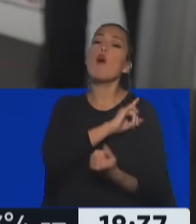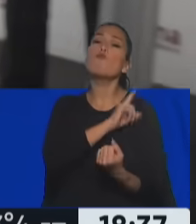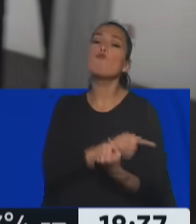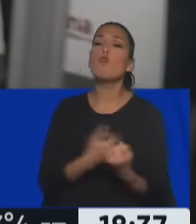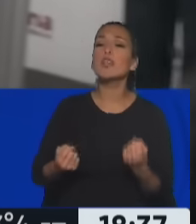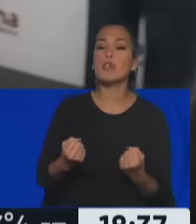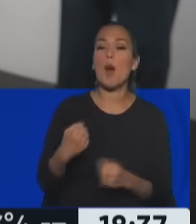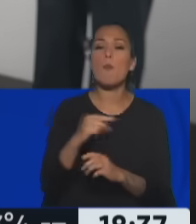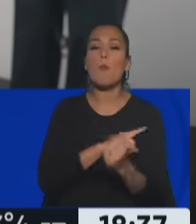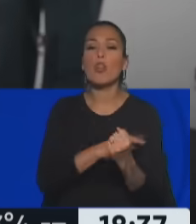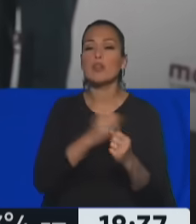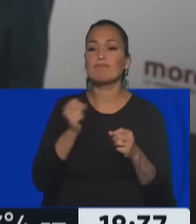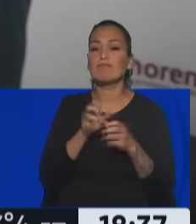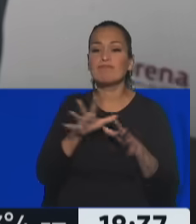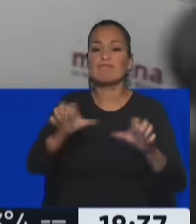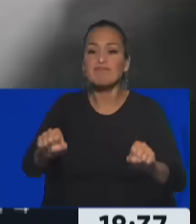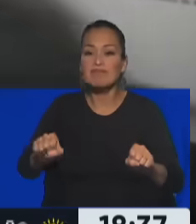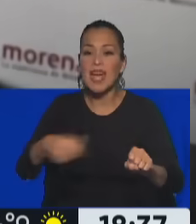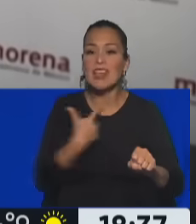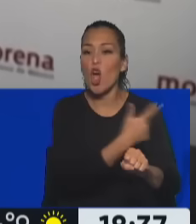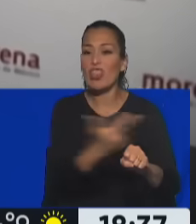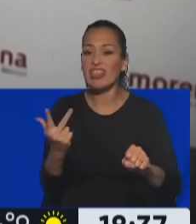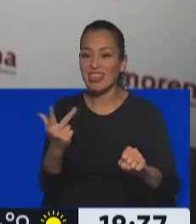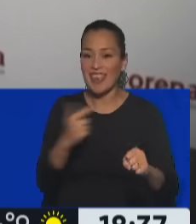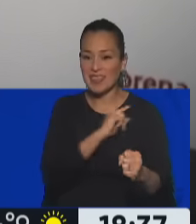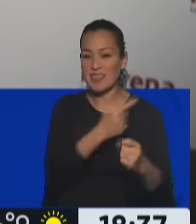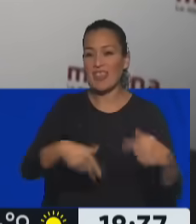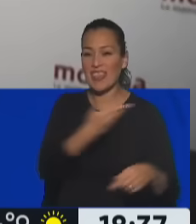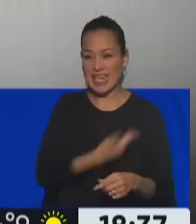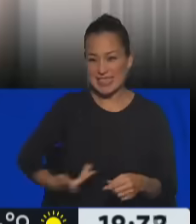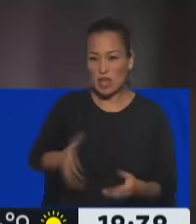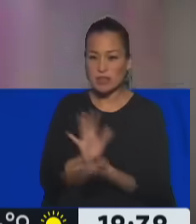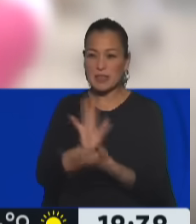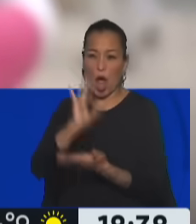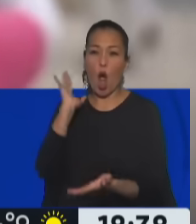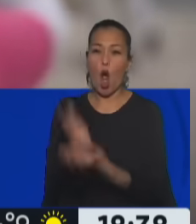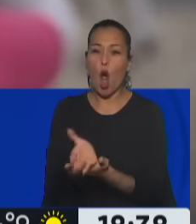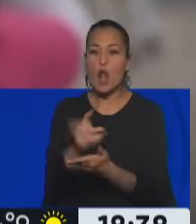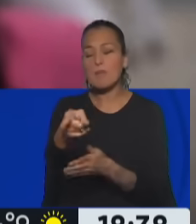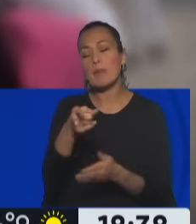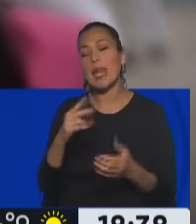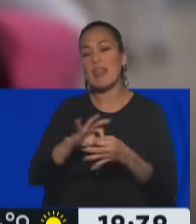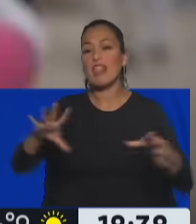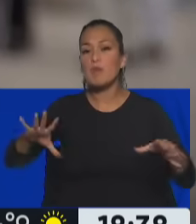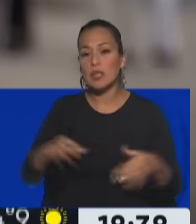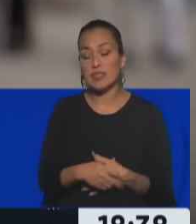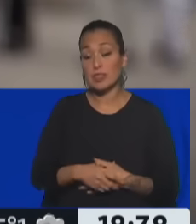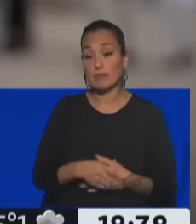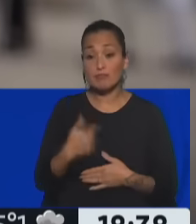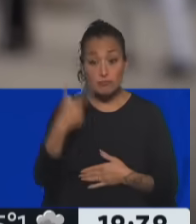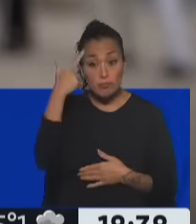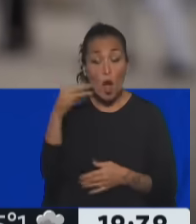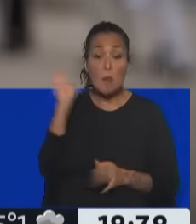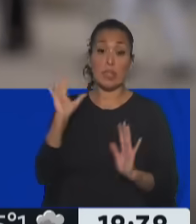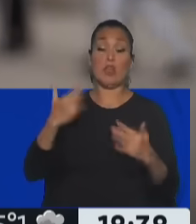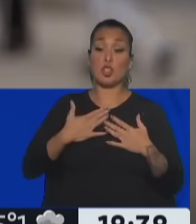ramas del Estado, lo que implicaría un golpe certero a la democracia. Yo pienso que es una farsa. En primer lugar, creo que